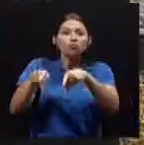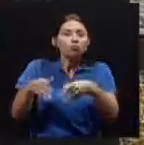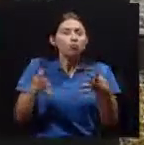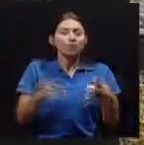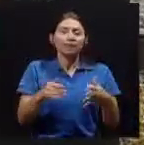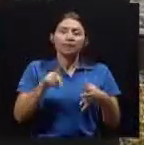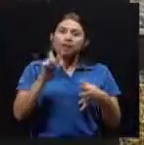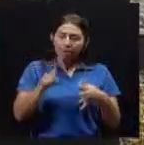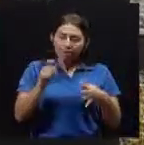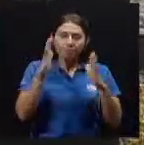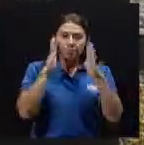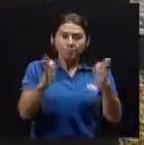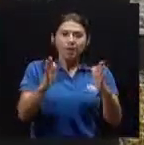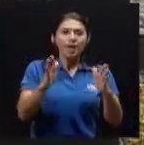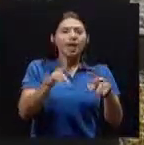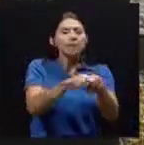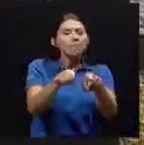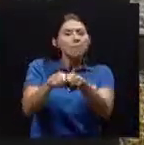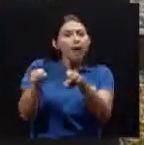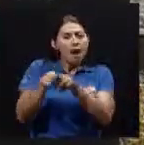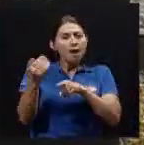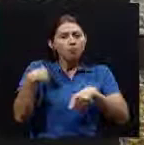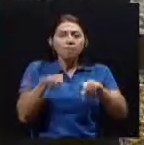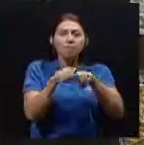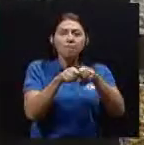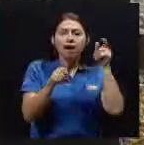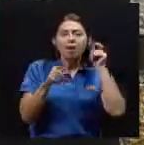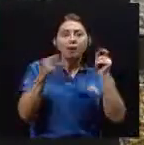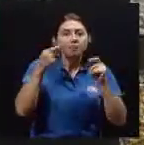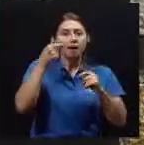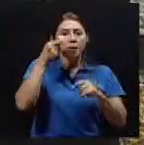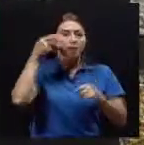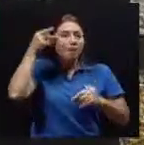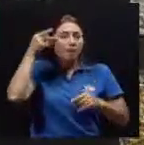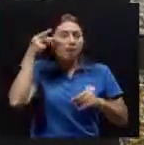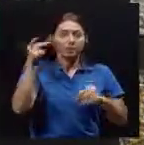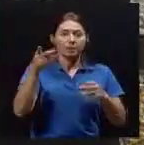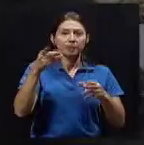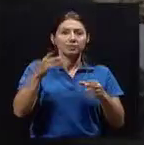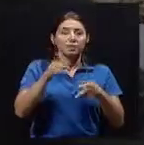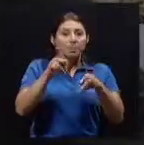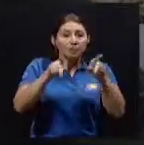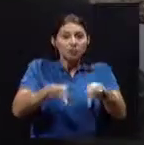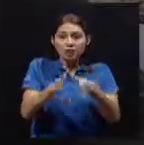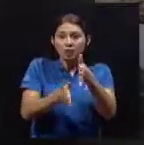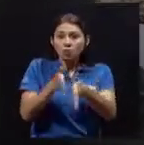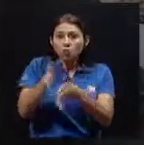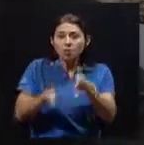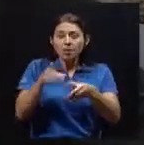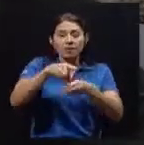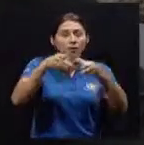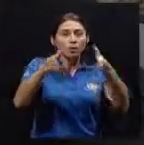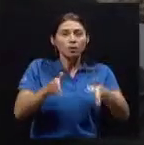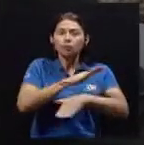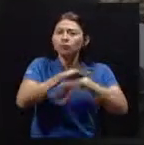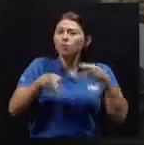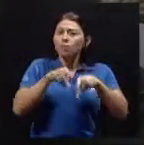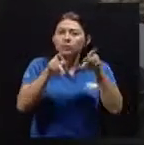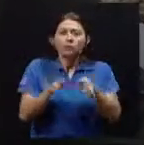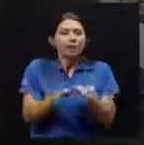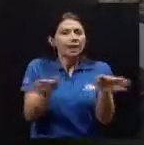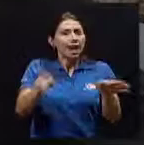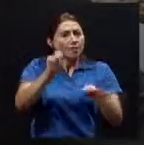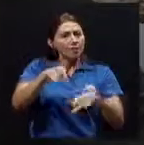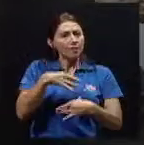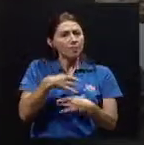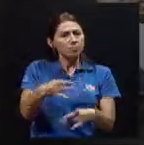hermanos, hermanas, padres, madres, cuidadores, cuidadoras, diputados, diputadas, en fin, a toda la sociedad costarricense, y por eso